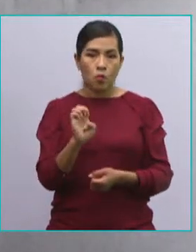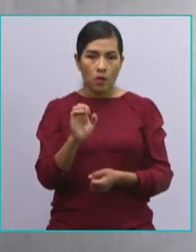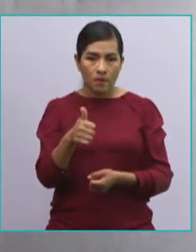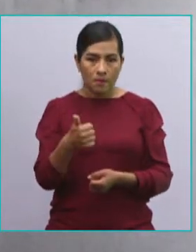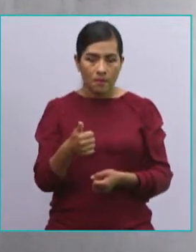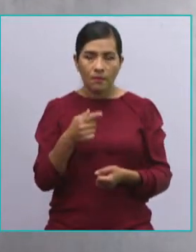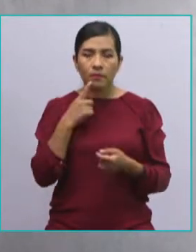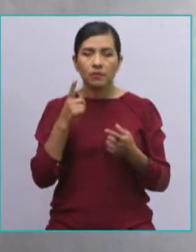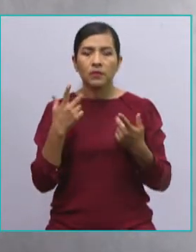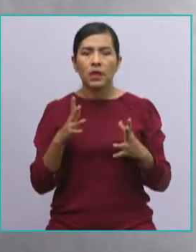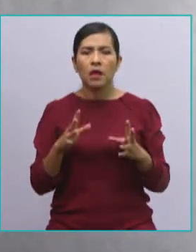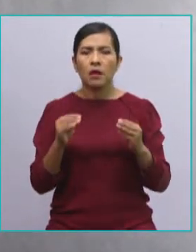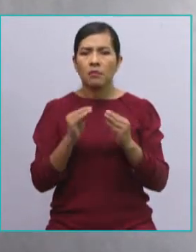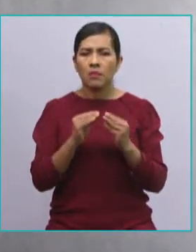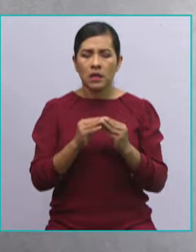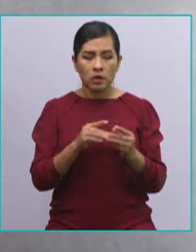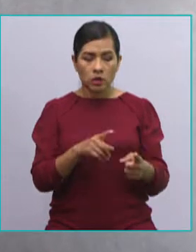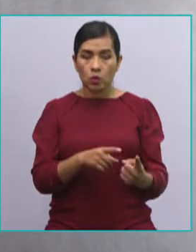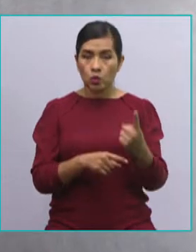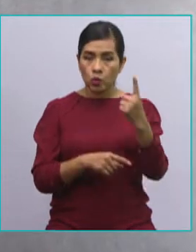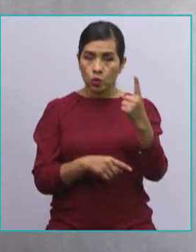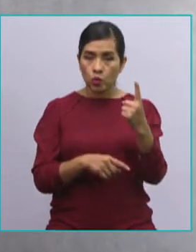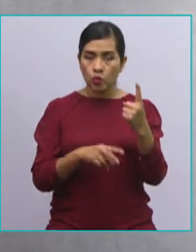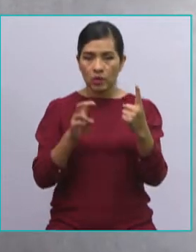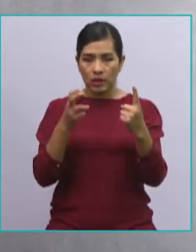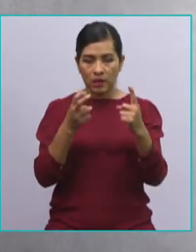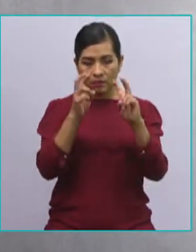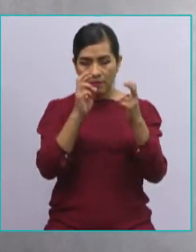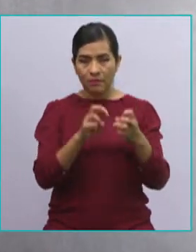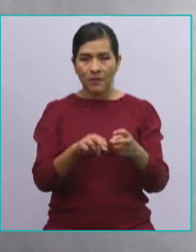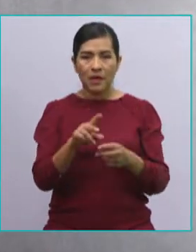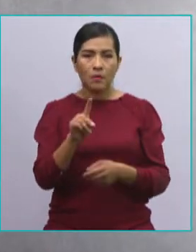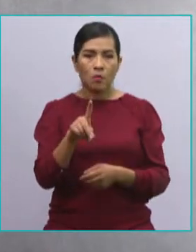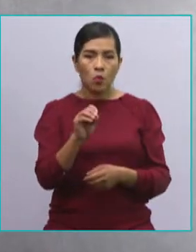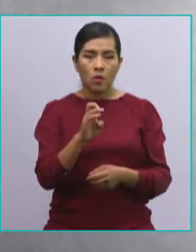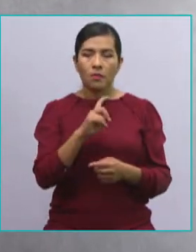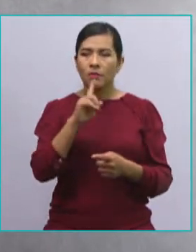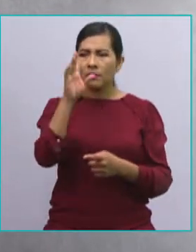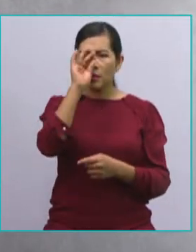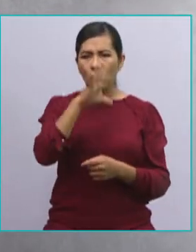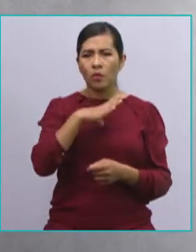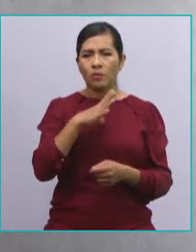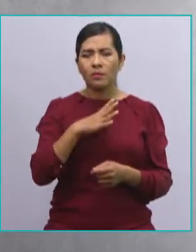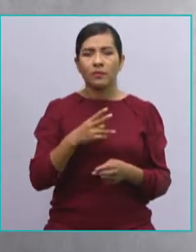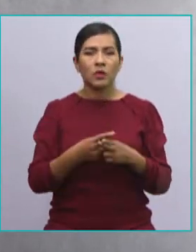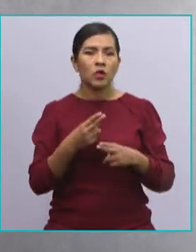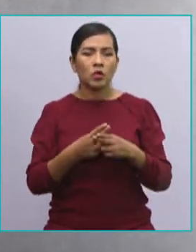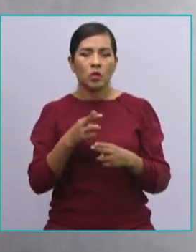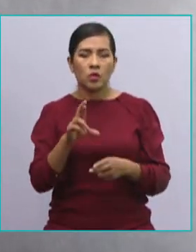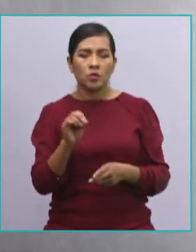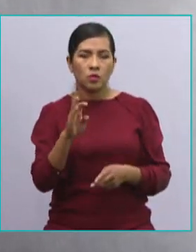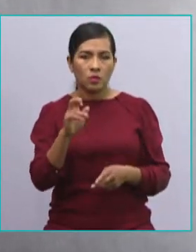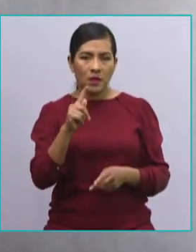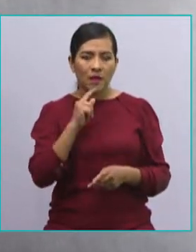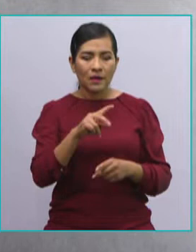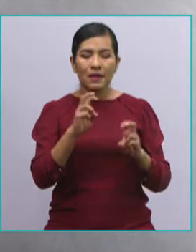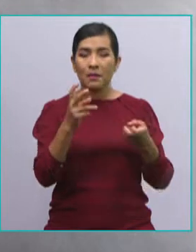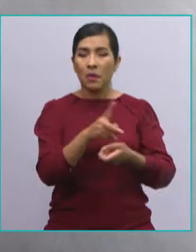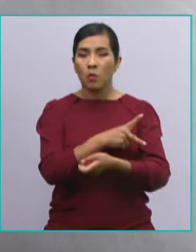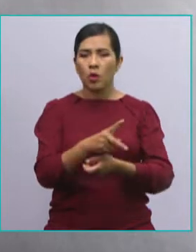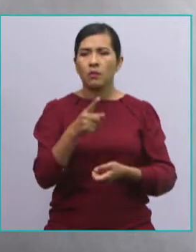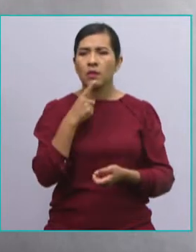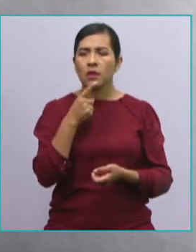a su vez sale de un poema de robert hachazo que el poema dice